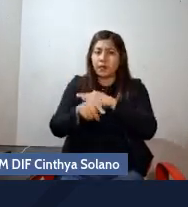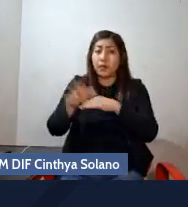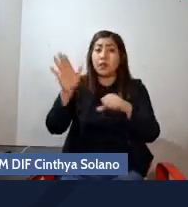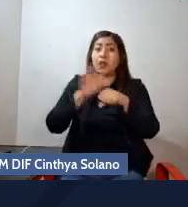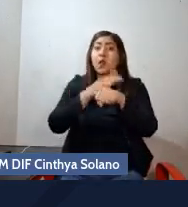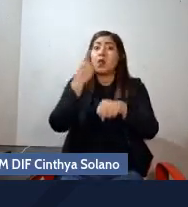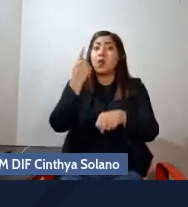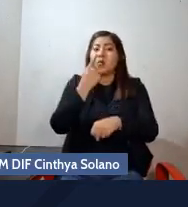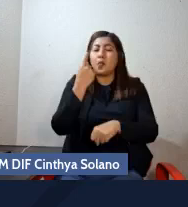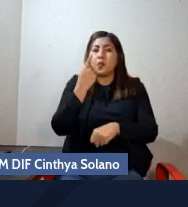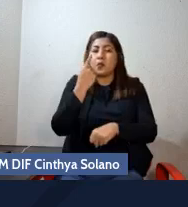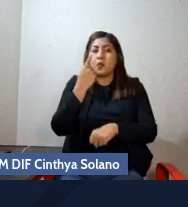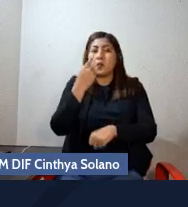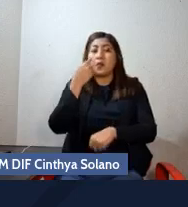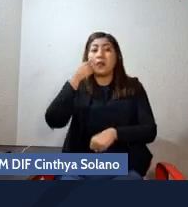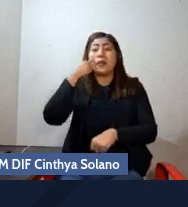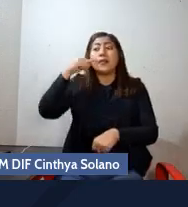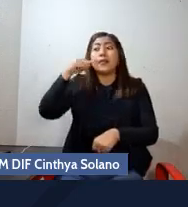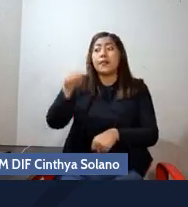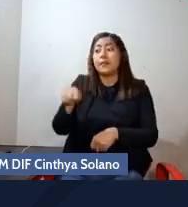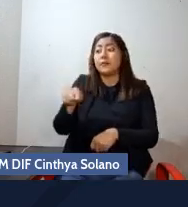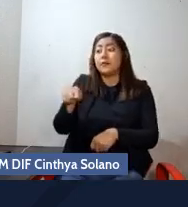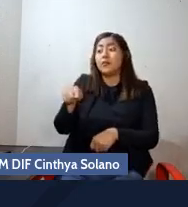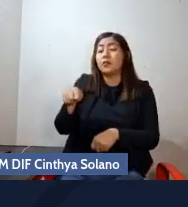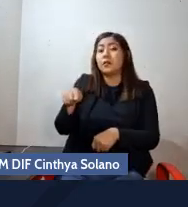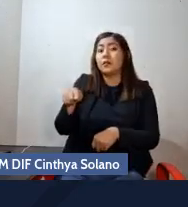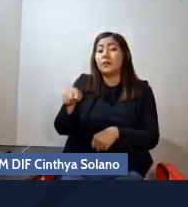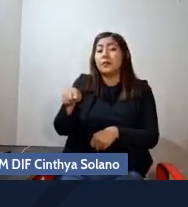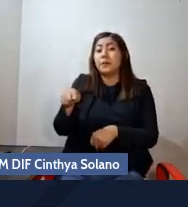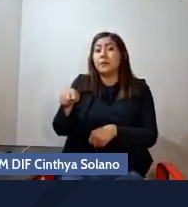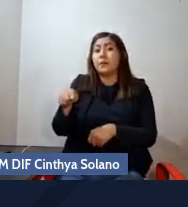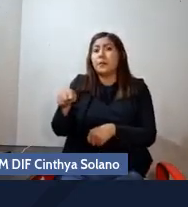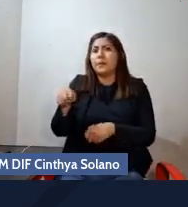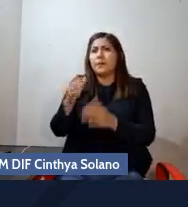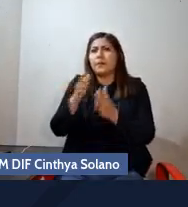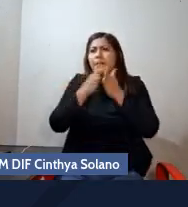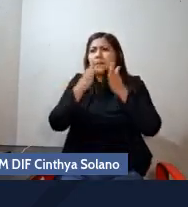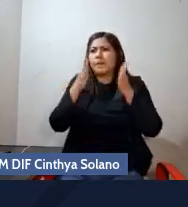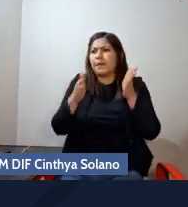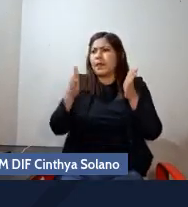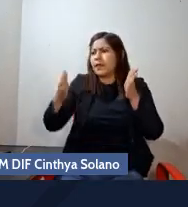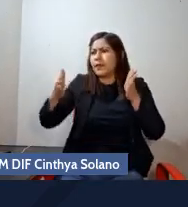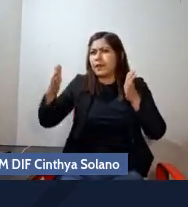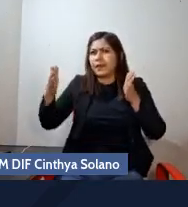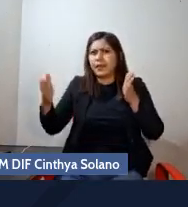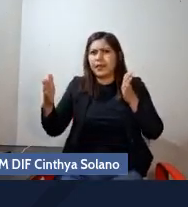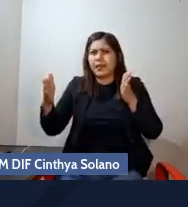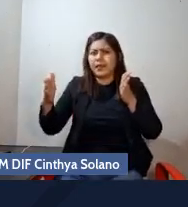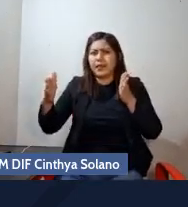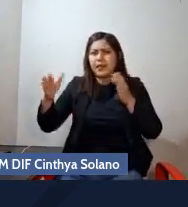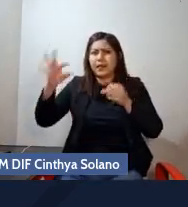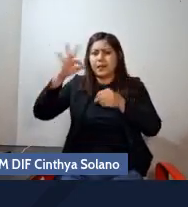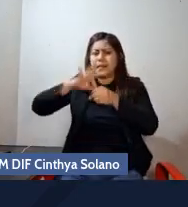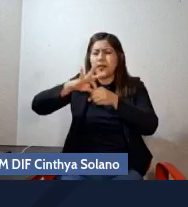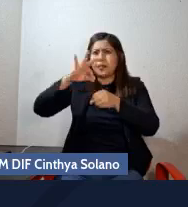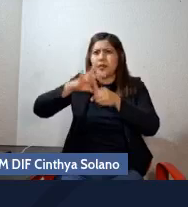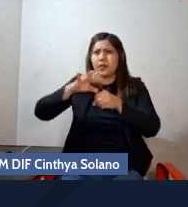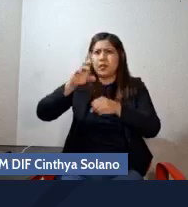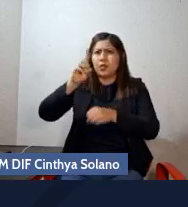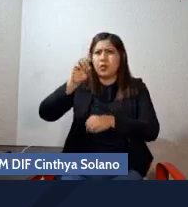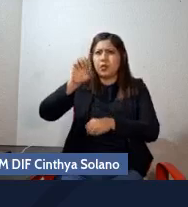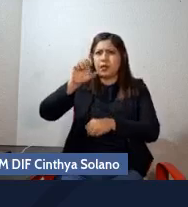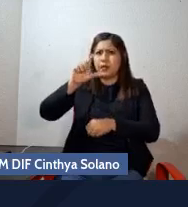parte, en qué etapa del proceso electoral se dio la conducta y de ahí partir para ver si es o no delito